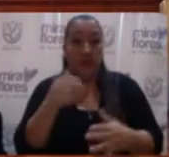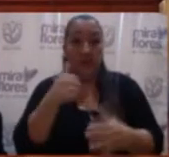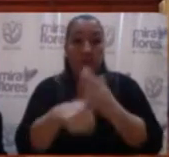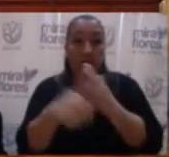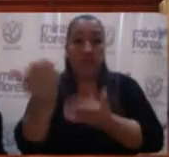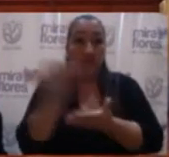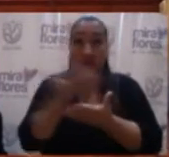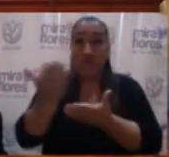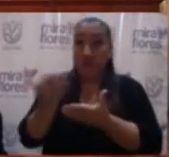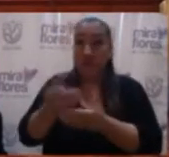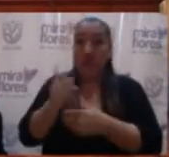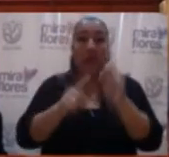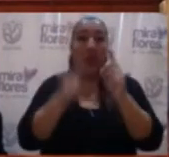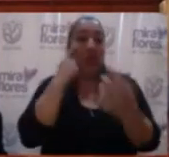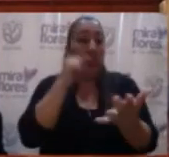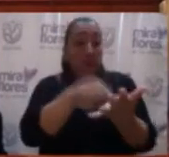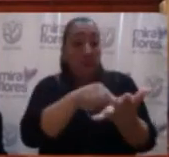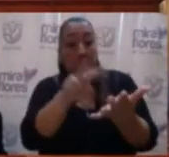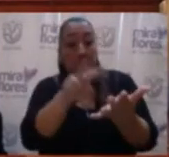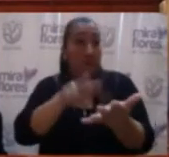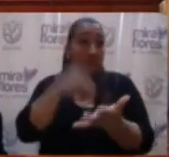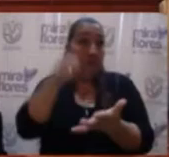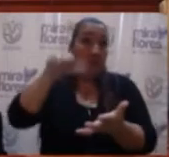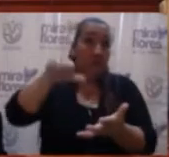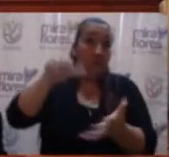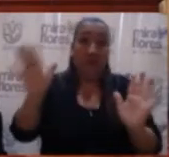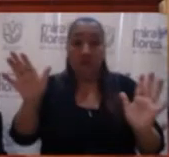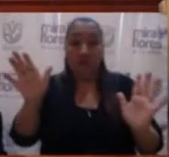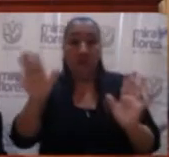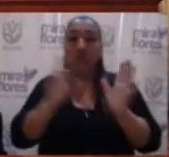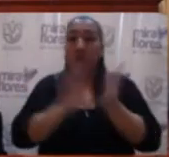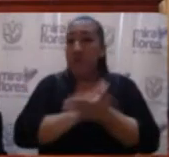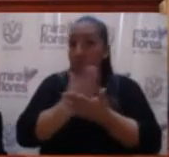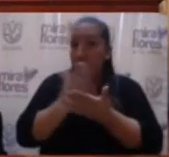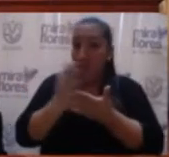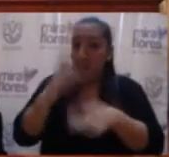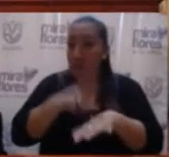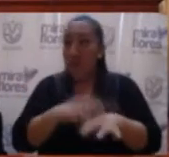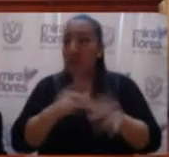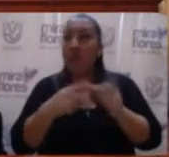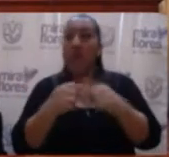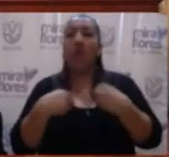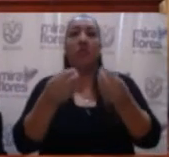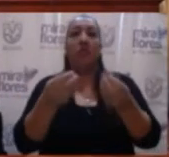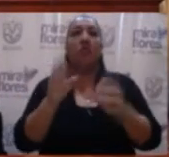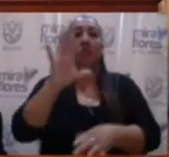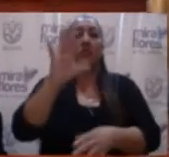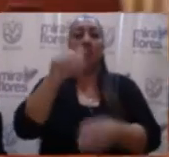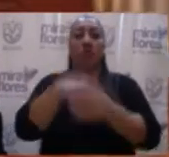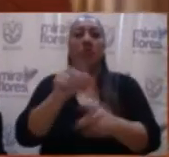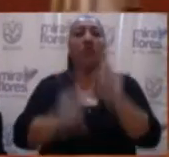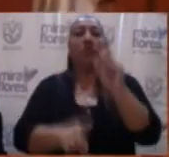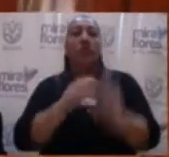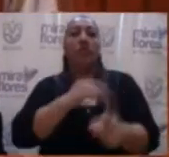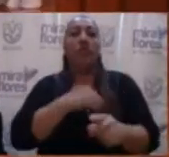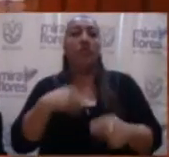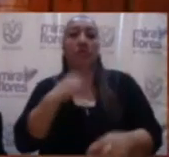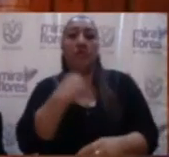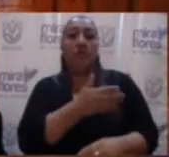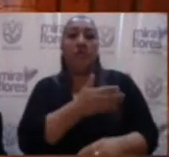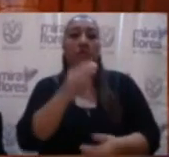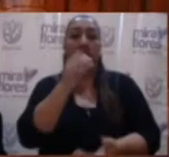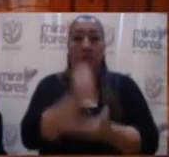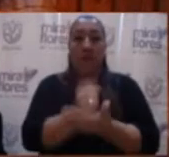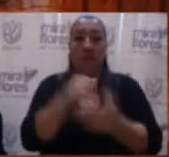acta. ¿Hay alguna observación de por medio? Si no hay observaciones, vamos a proceder a su voto. Aquellos miembros que estén a favor